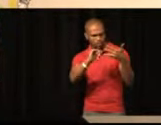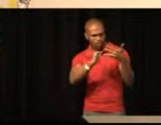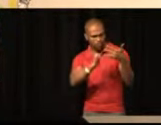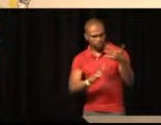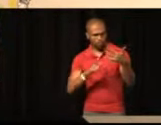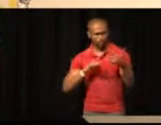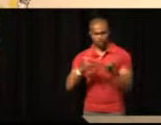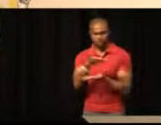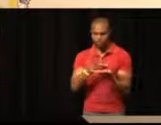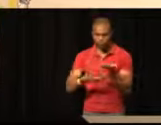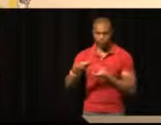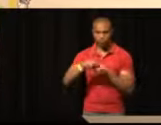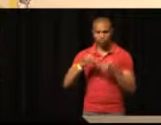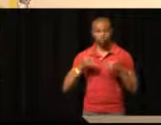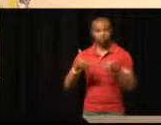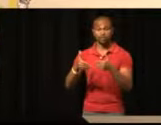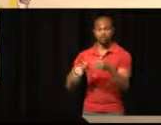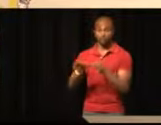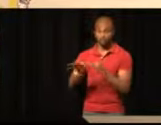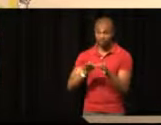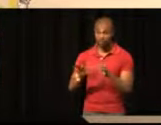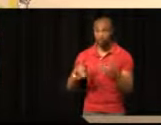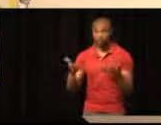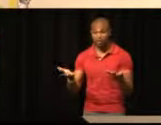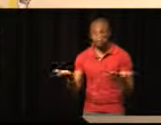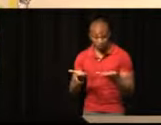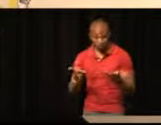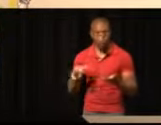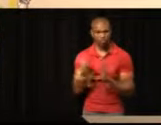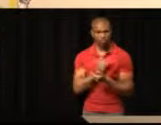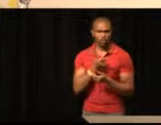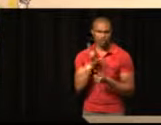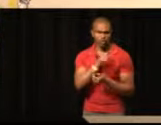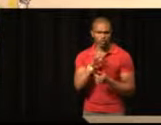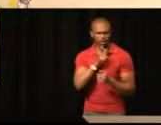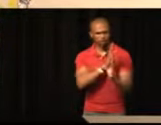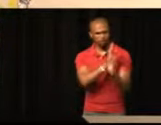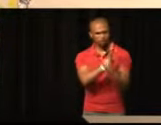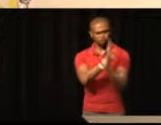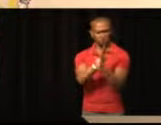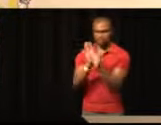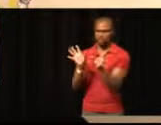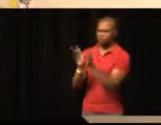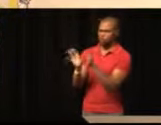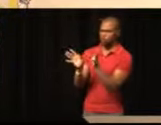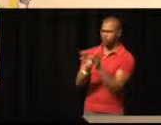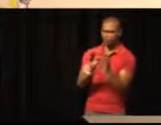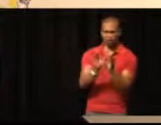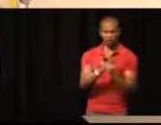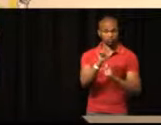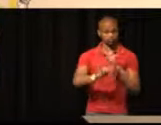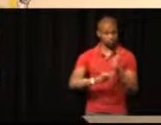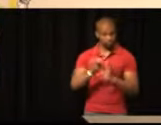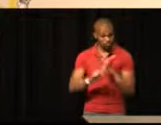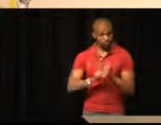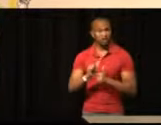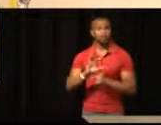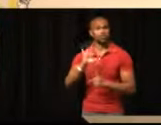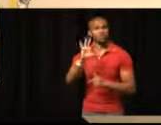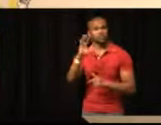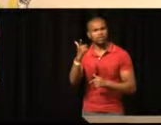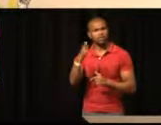niveles involucrados en la gestión y implementación del proyecto. Hoy logramos identificar resultados de nuestra acción